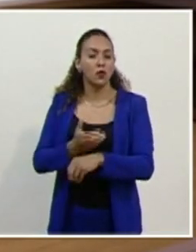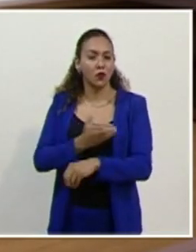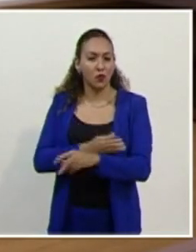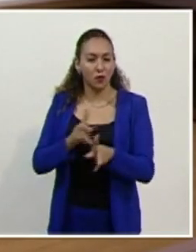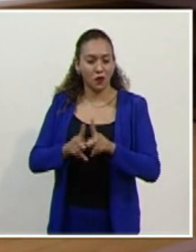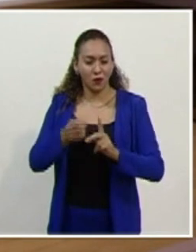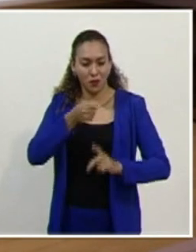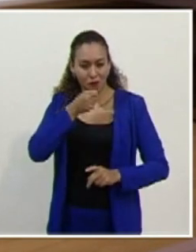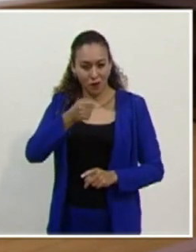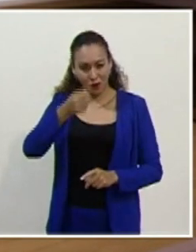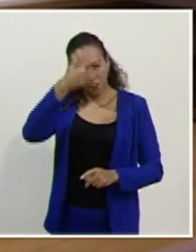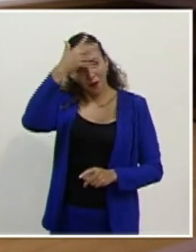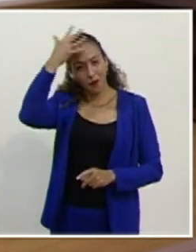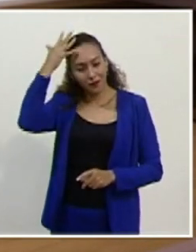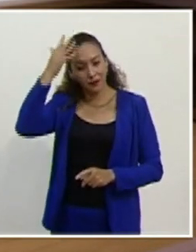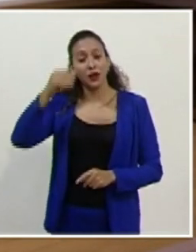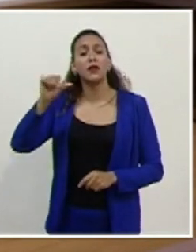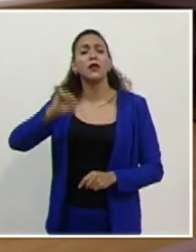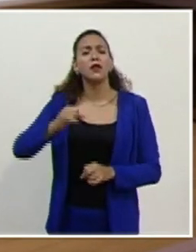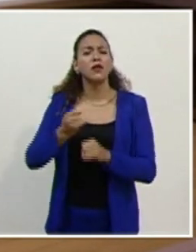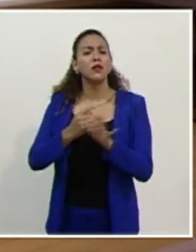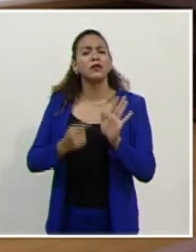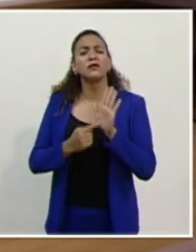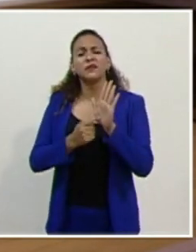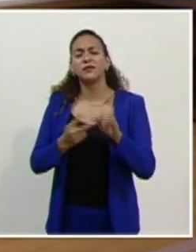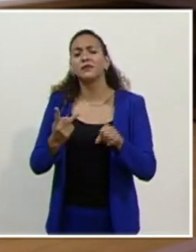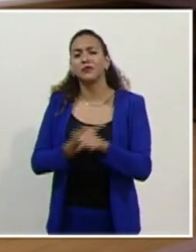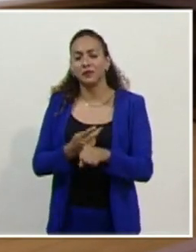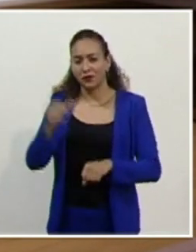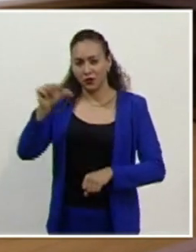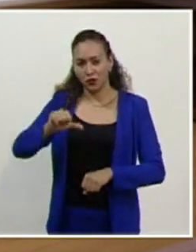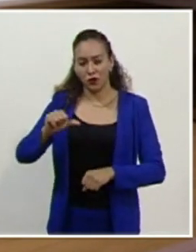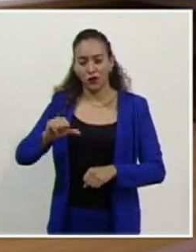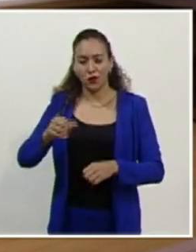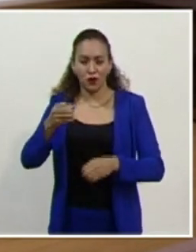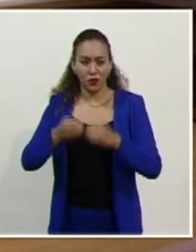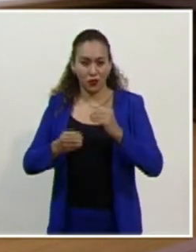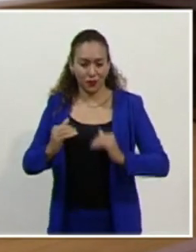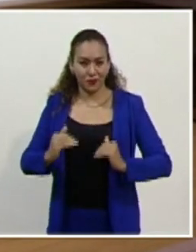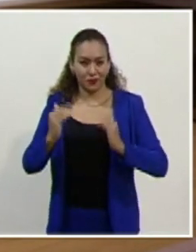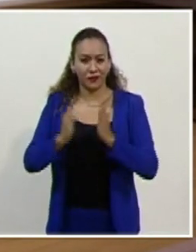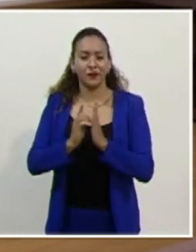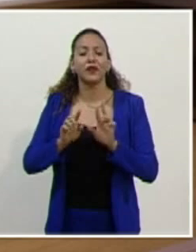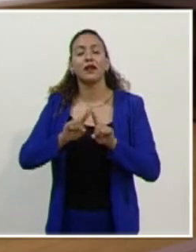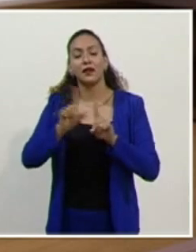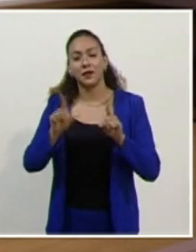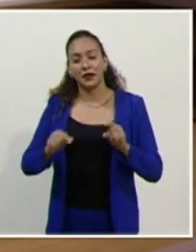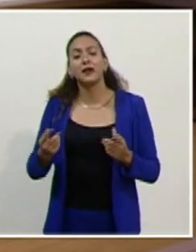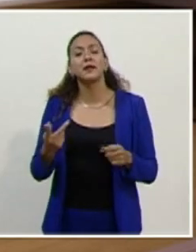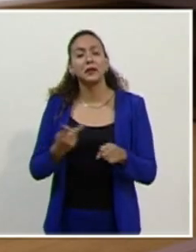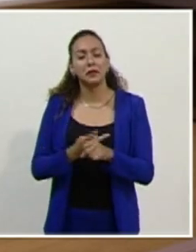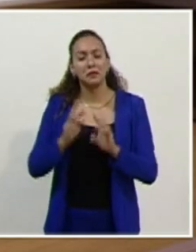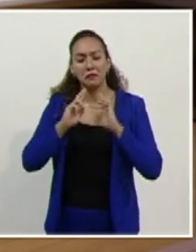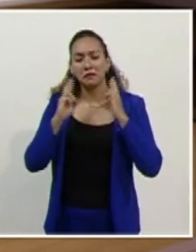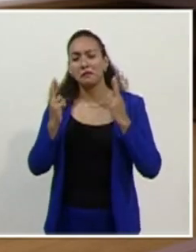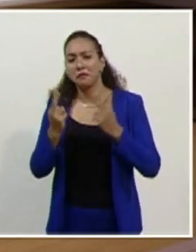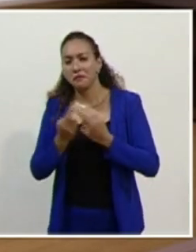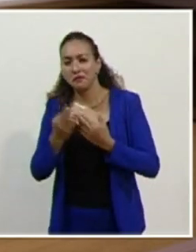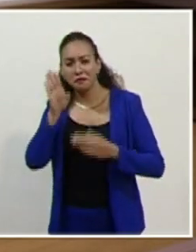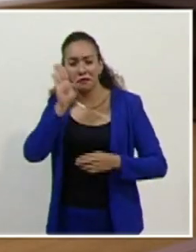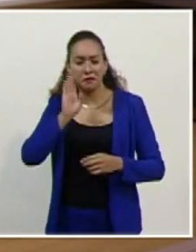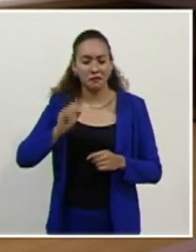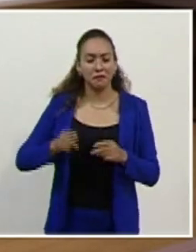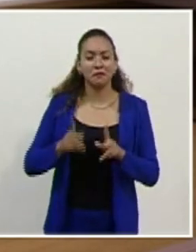Peña, con los detalles ya de lo que se resolvió esta tarde en la sesión del Pleno. Adelante, Mario, buenas tardes, te